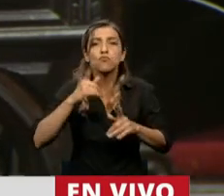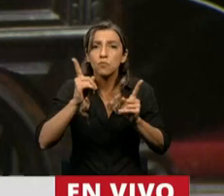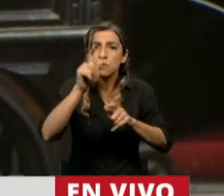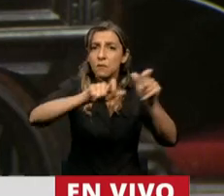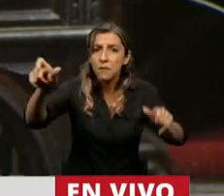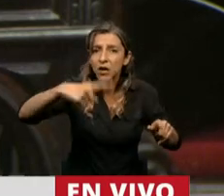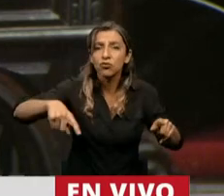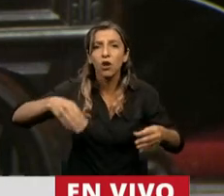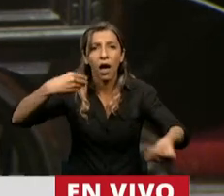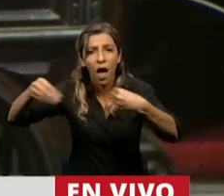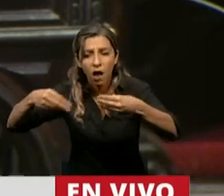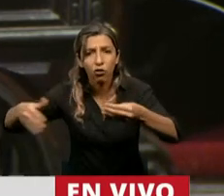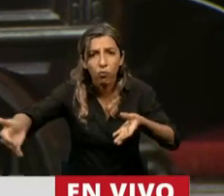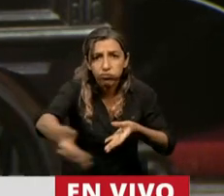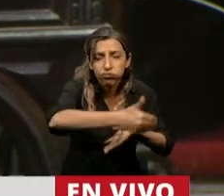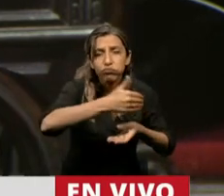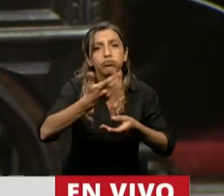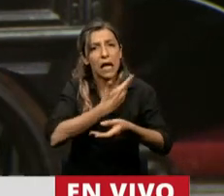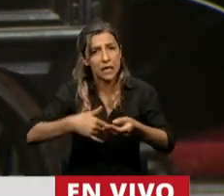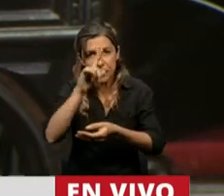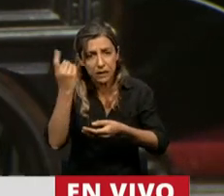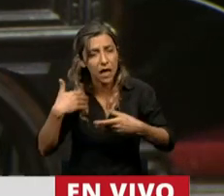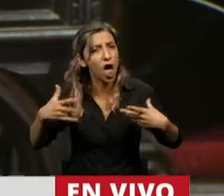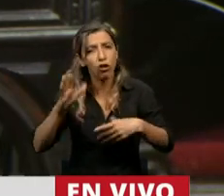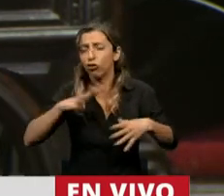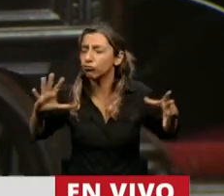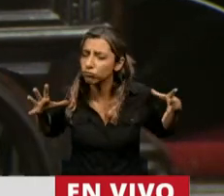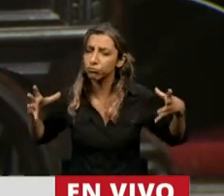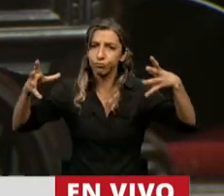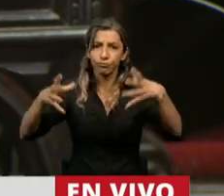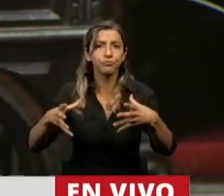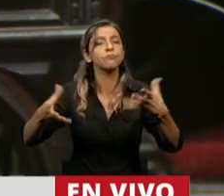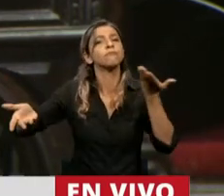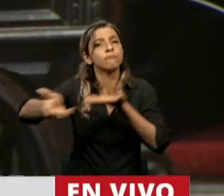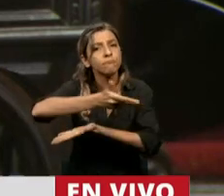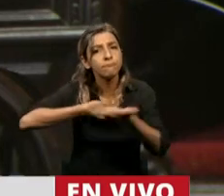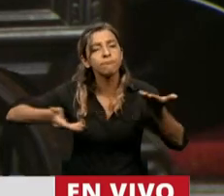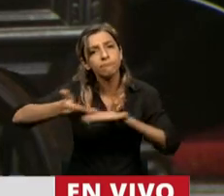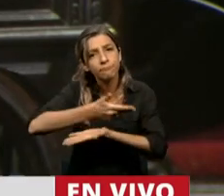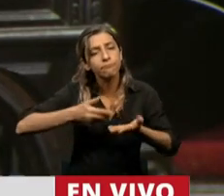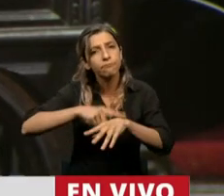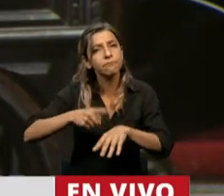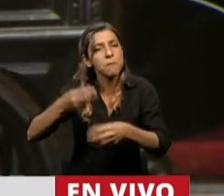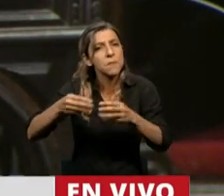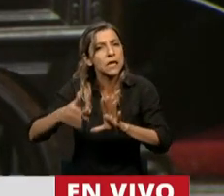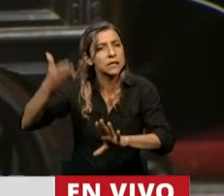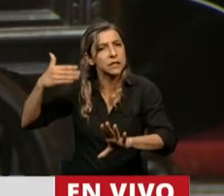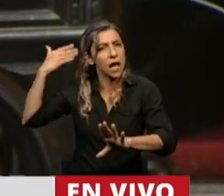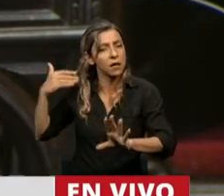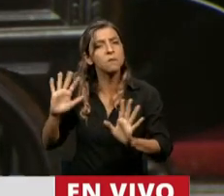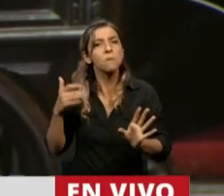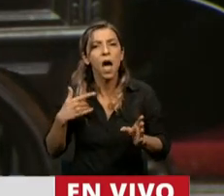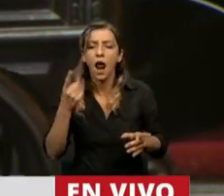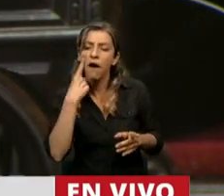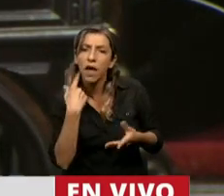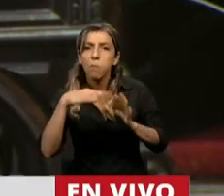cartoneras ambientalistas y Estado en todos sus estratos participamos colectivamente de